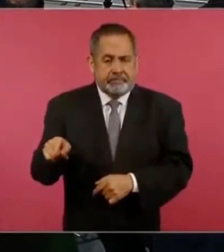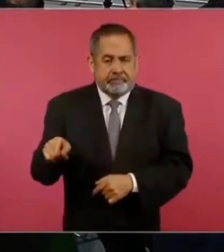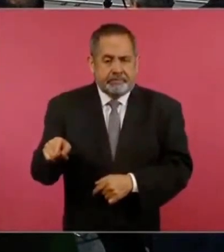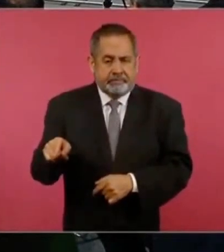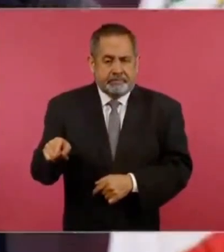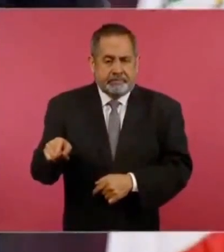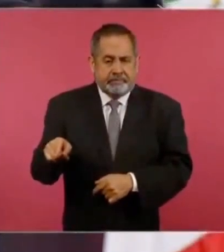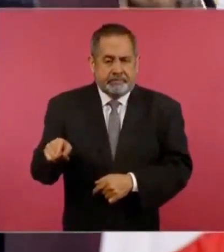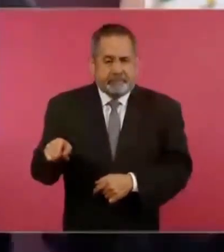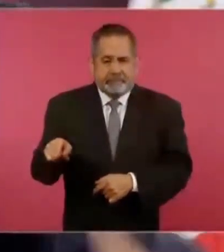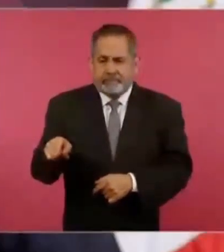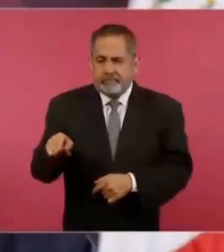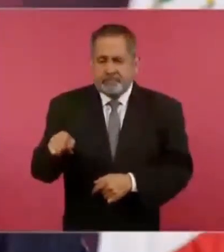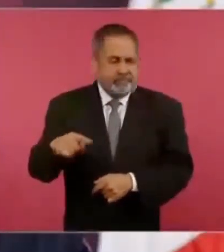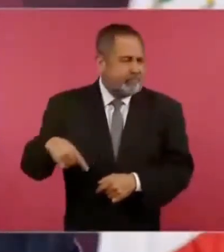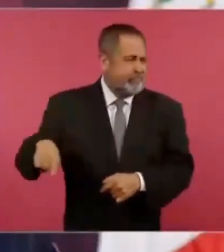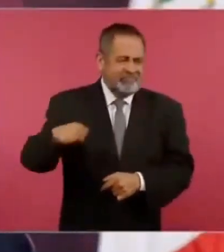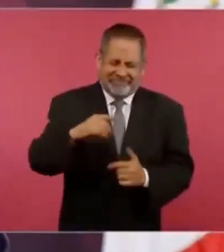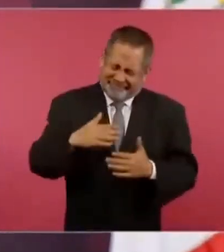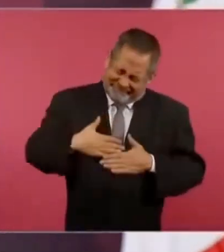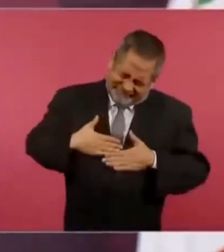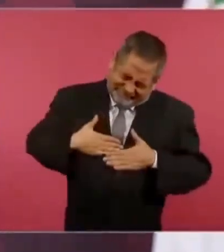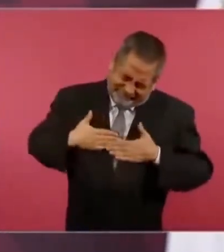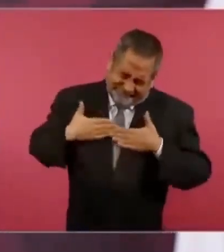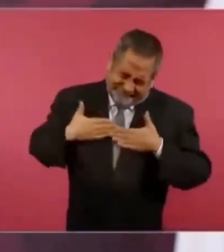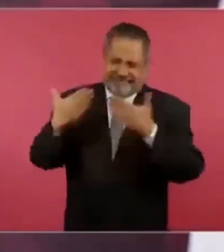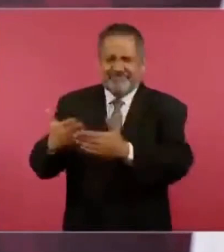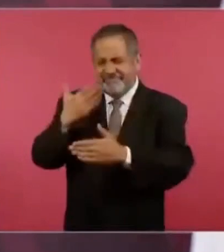hay plena confianza